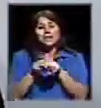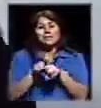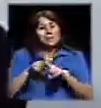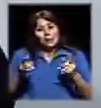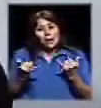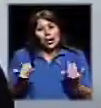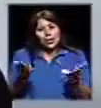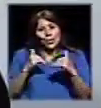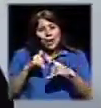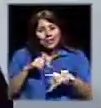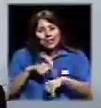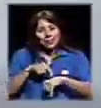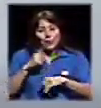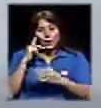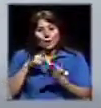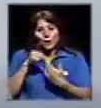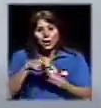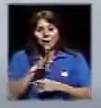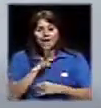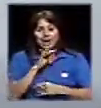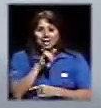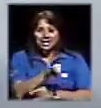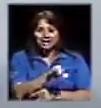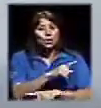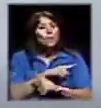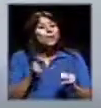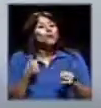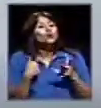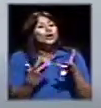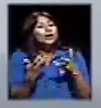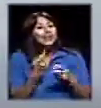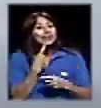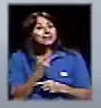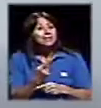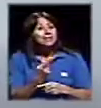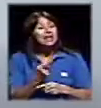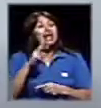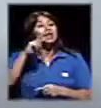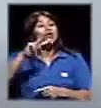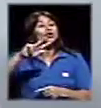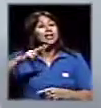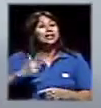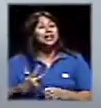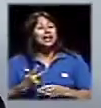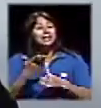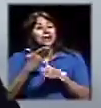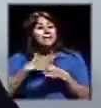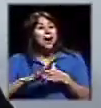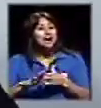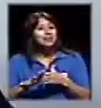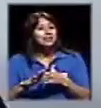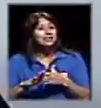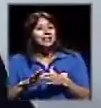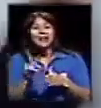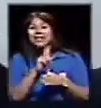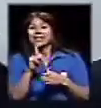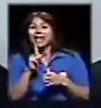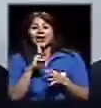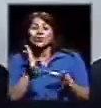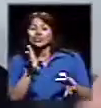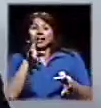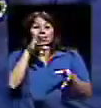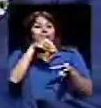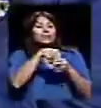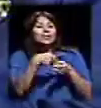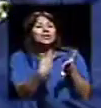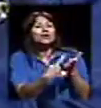a eso, pero quería hacer esa nota para decir que hay una parte muy muy grande, dos terceras partes, que no está dentro de toda esta discusión, pero que